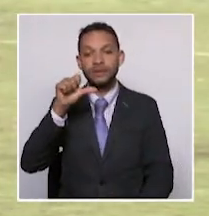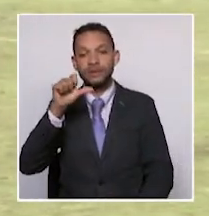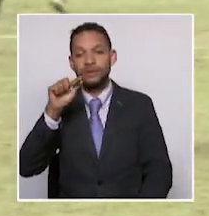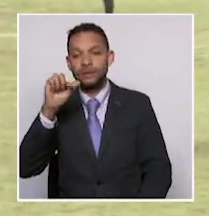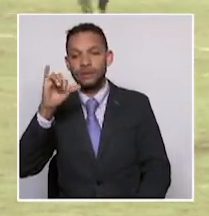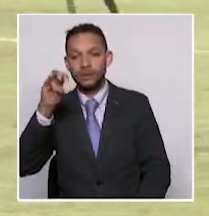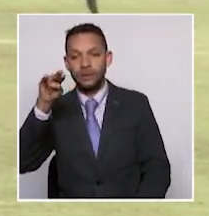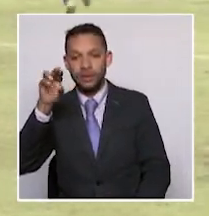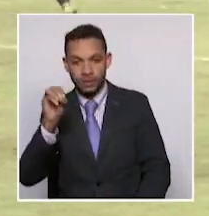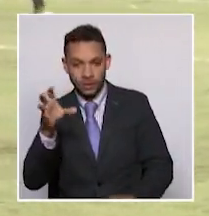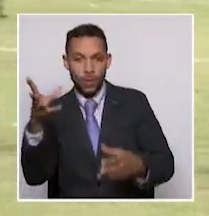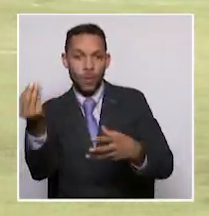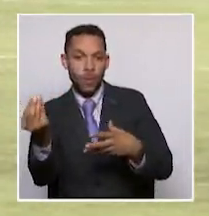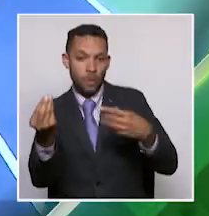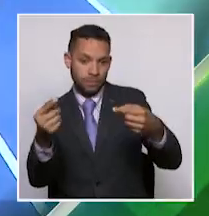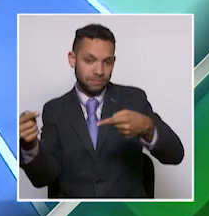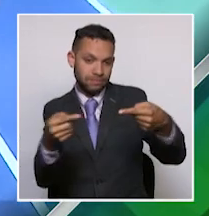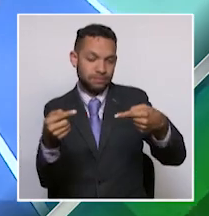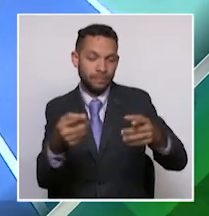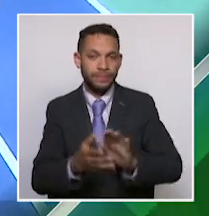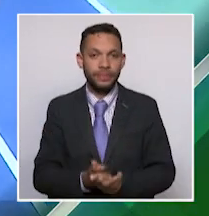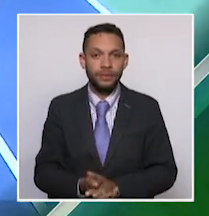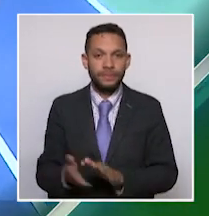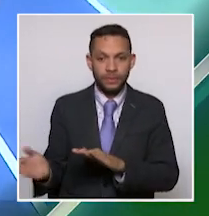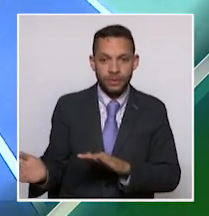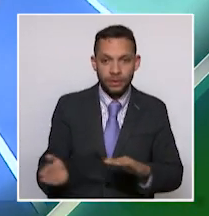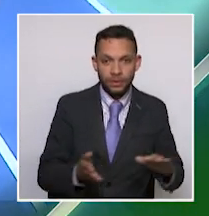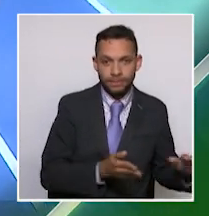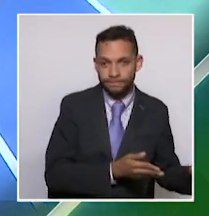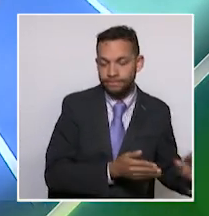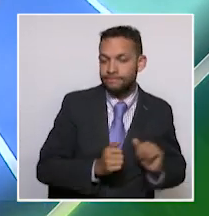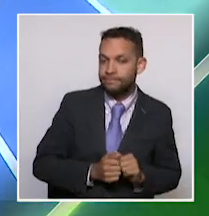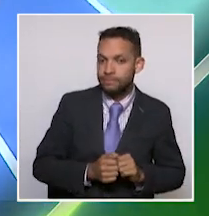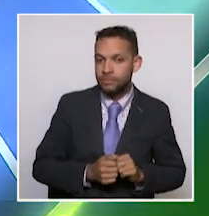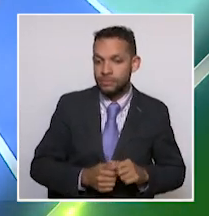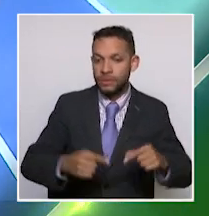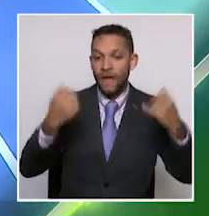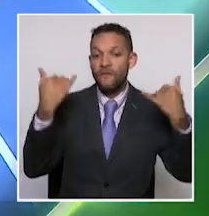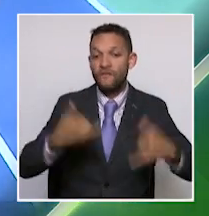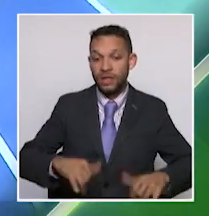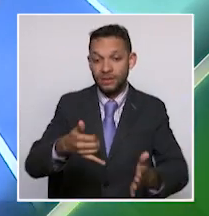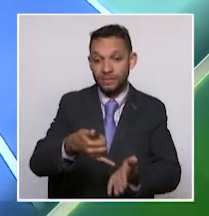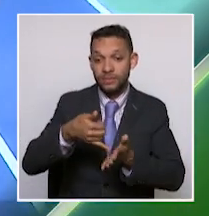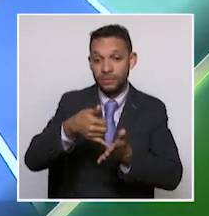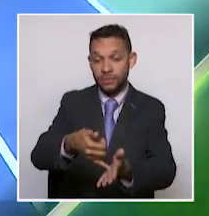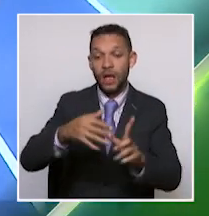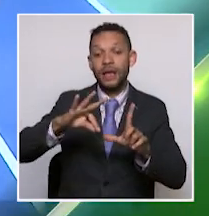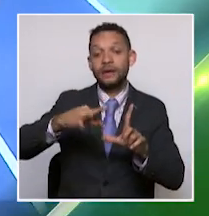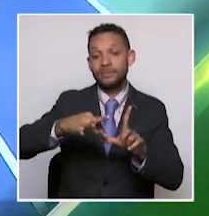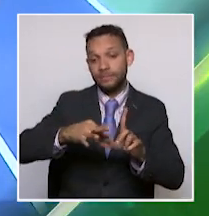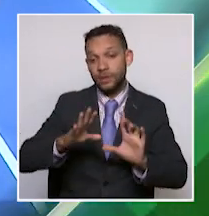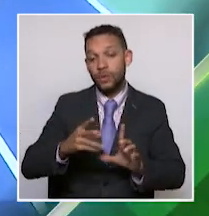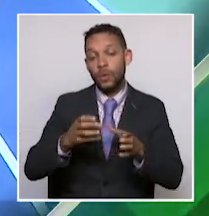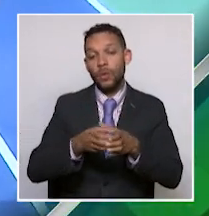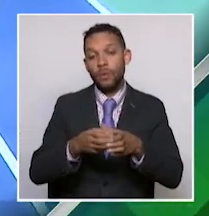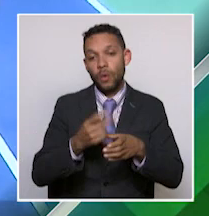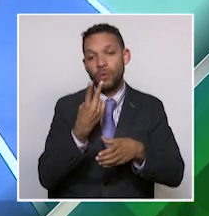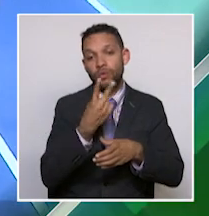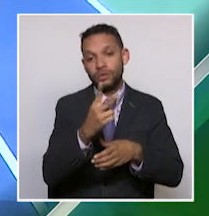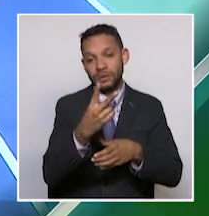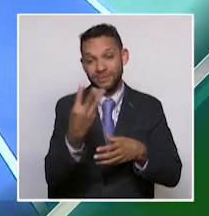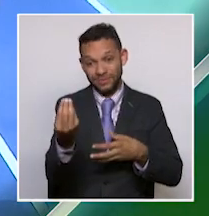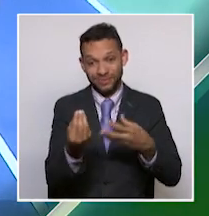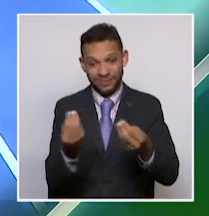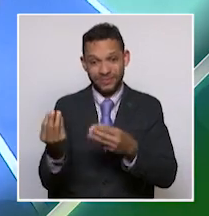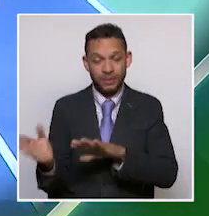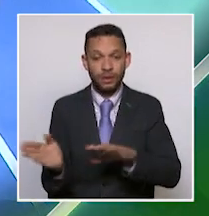de este importante torneo regional. A no dudarlo, será una linda final en esta categoría. Repetimos, categoría sub-12.